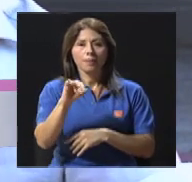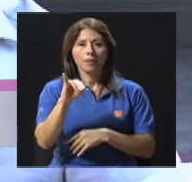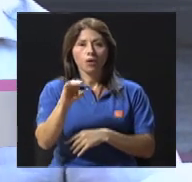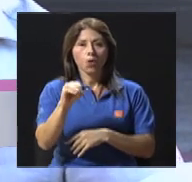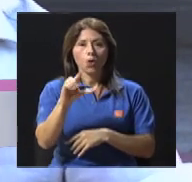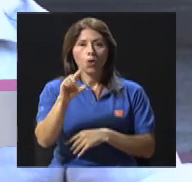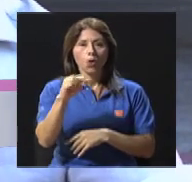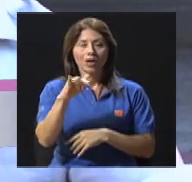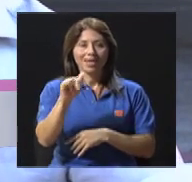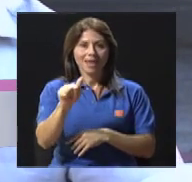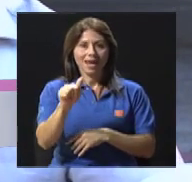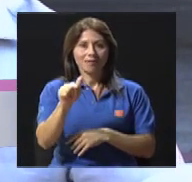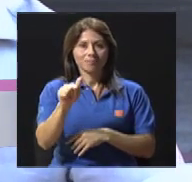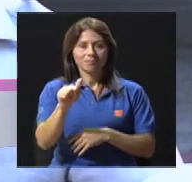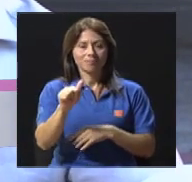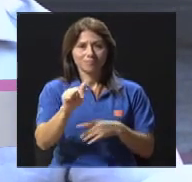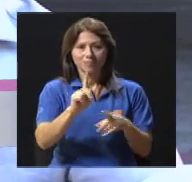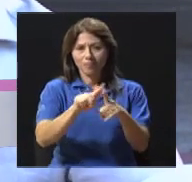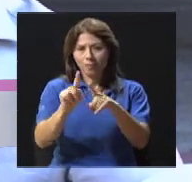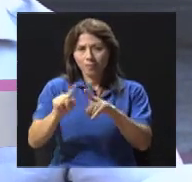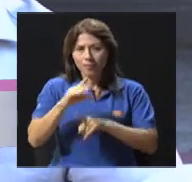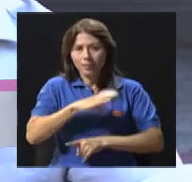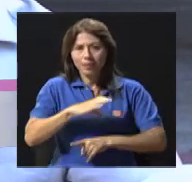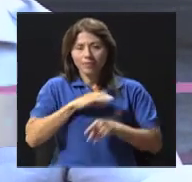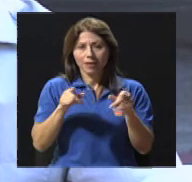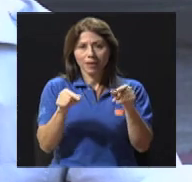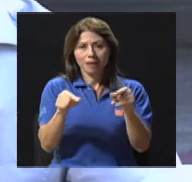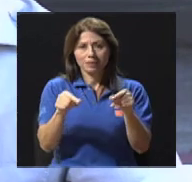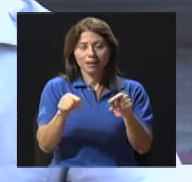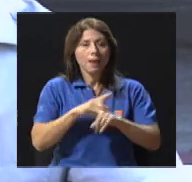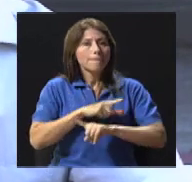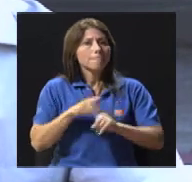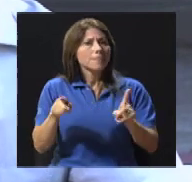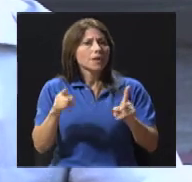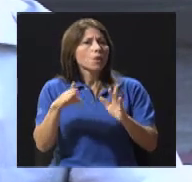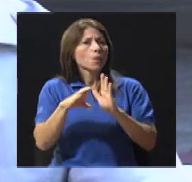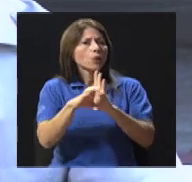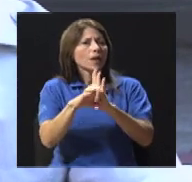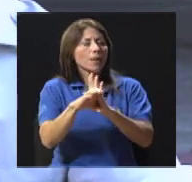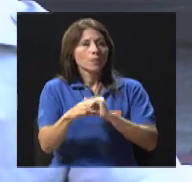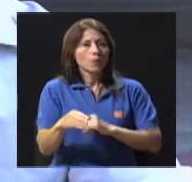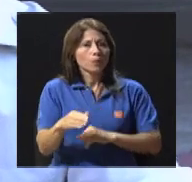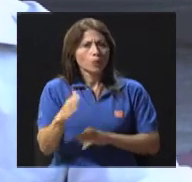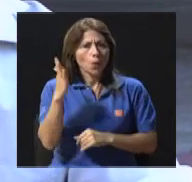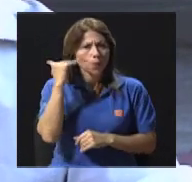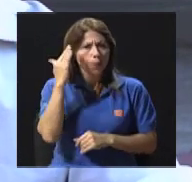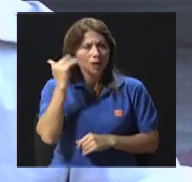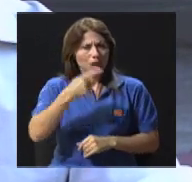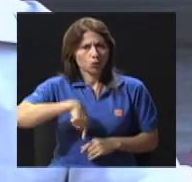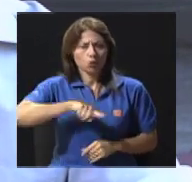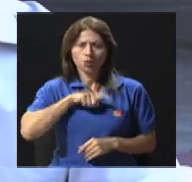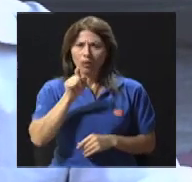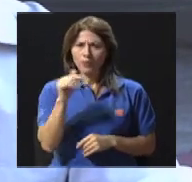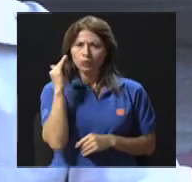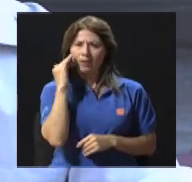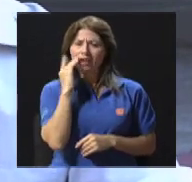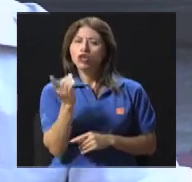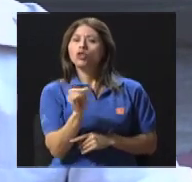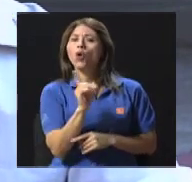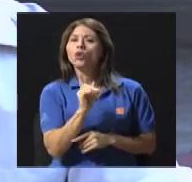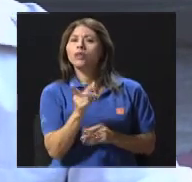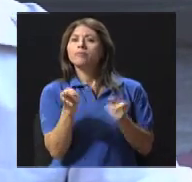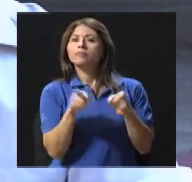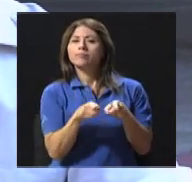es importante conocer la distribución, por ejemplo, que tiene a lo interno de nuestro país el cáncer?